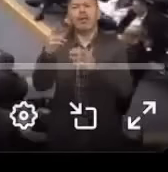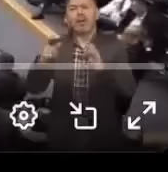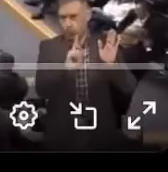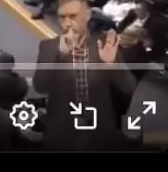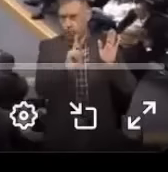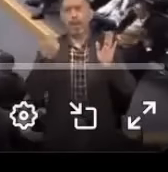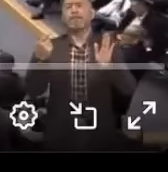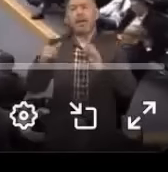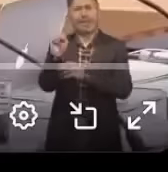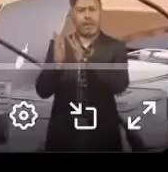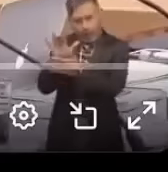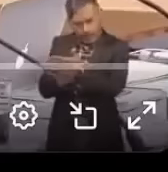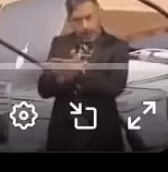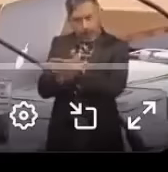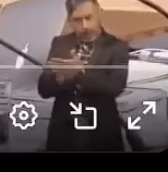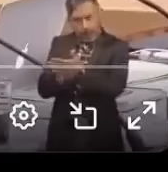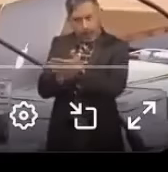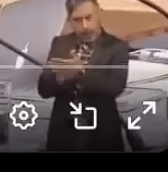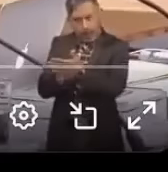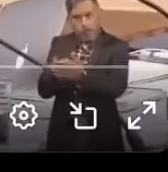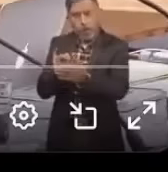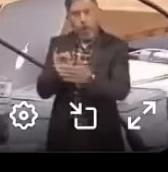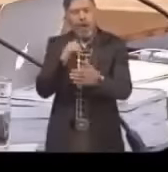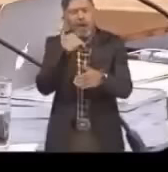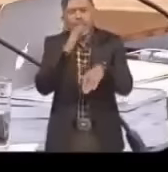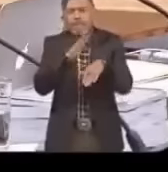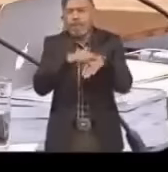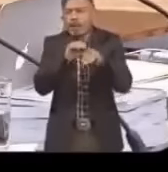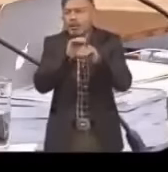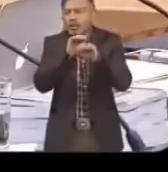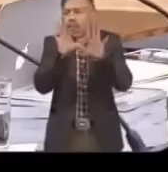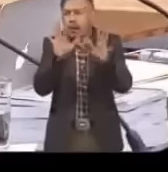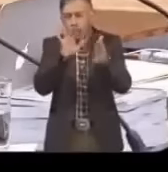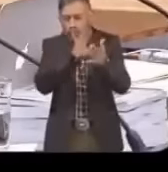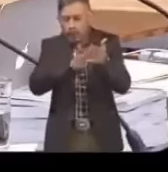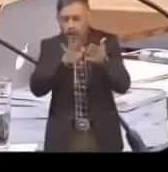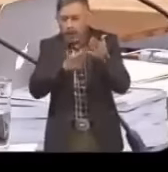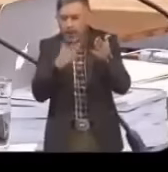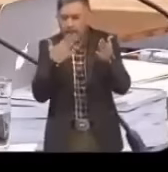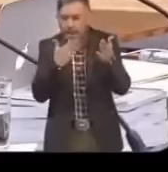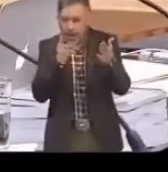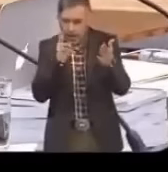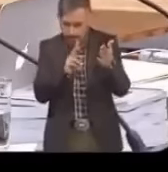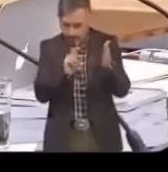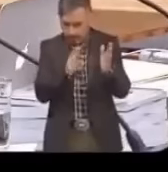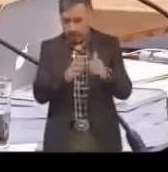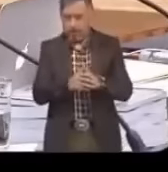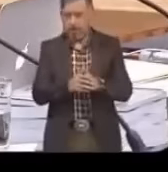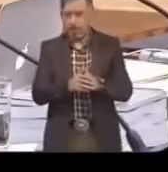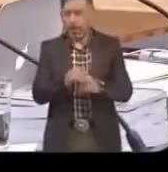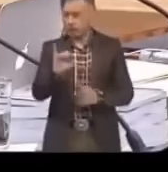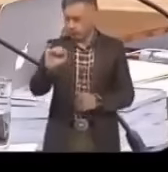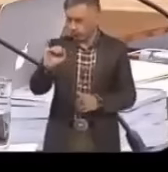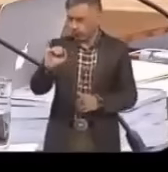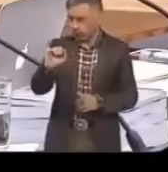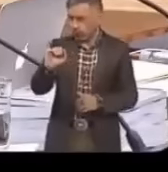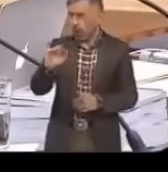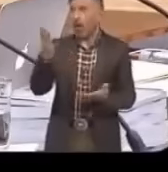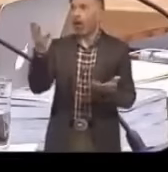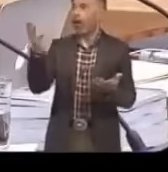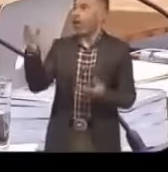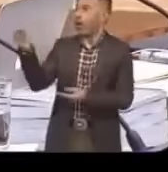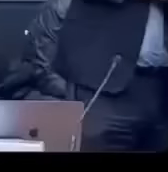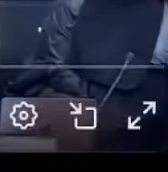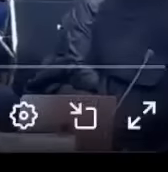haciendo sus guías, sus líderes de los partidos políticos, pero en